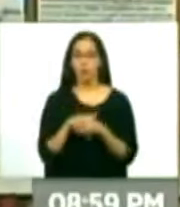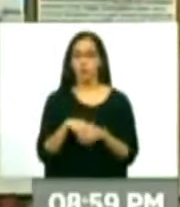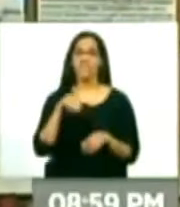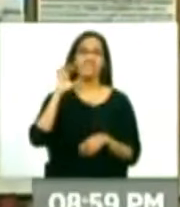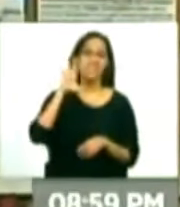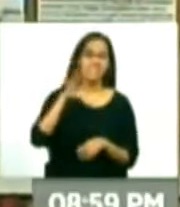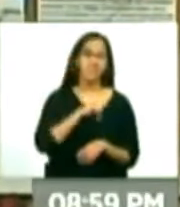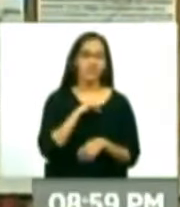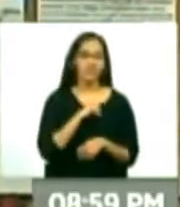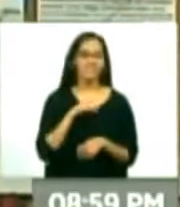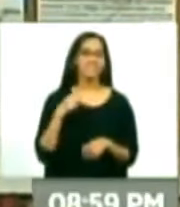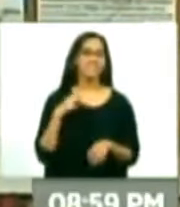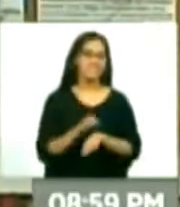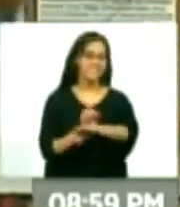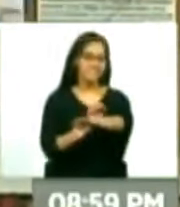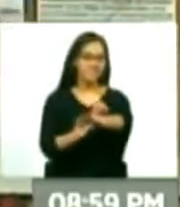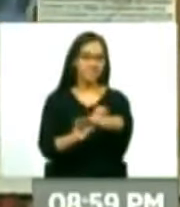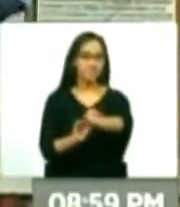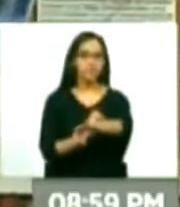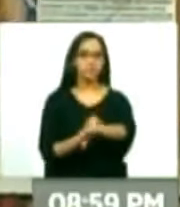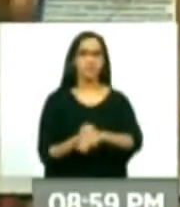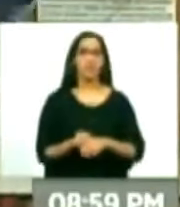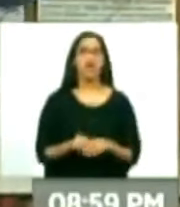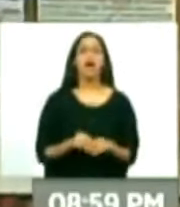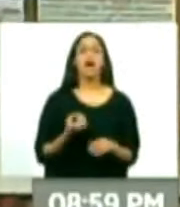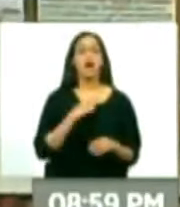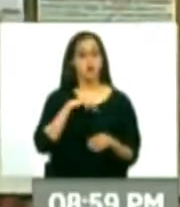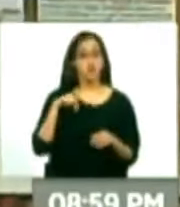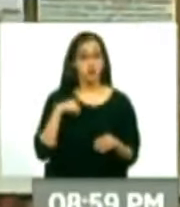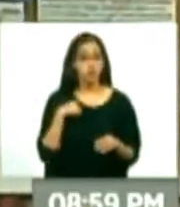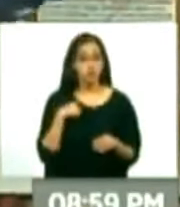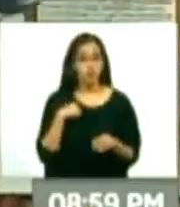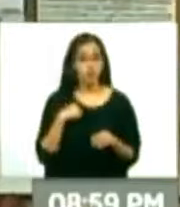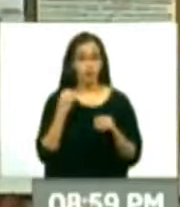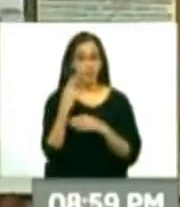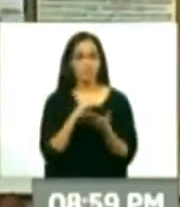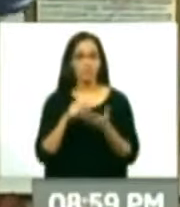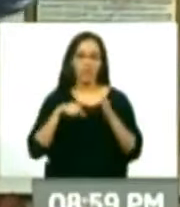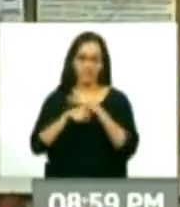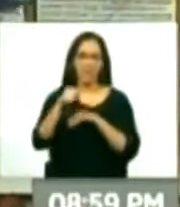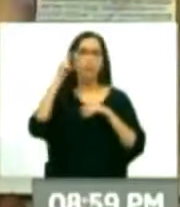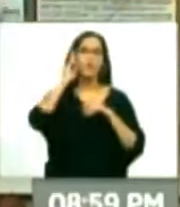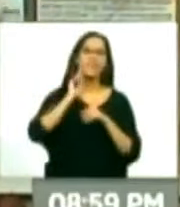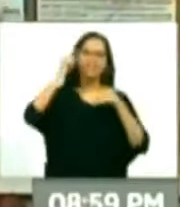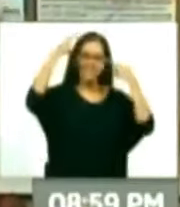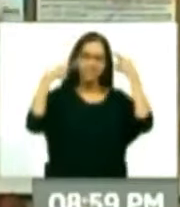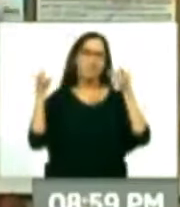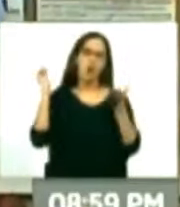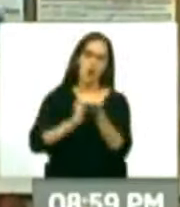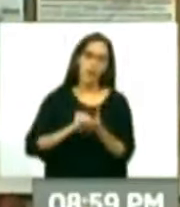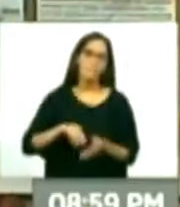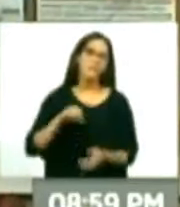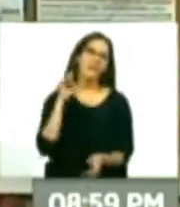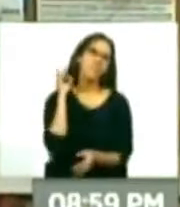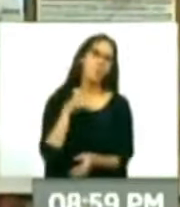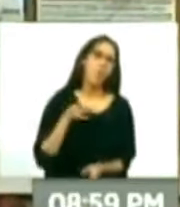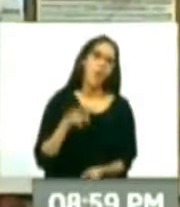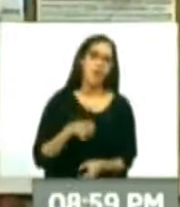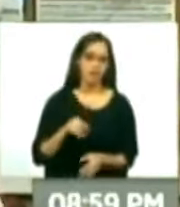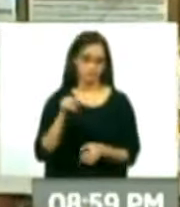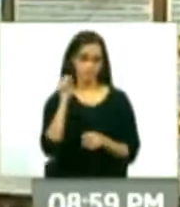te vas a piquiña, pero el 5 con nosotros a la Asamblea van a entrar Bolívar y Chávez otra vez, para que te arda.